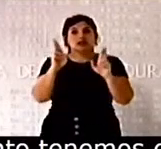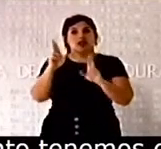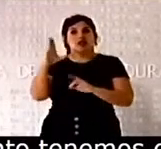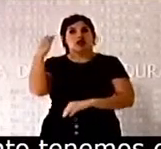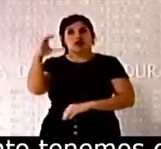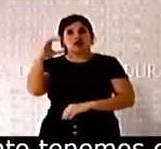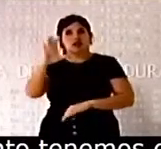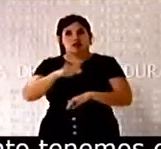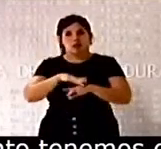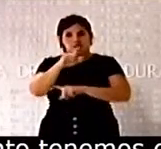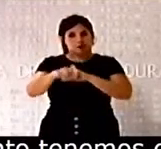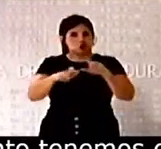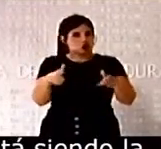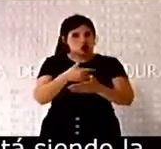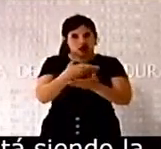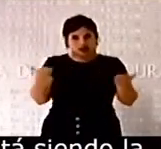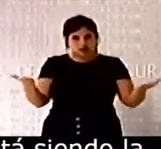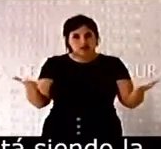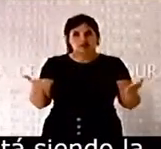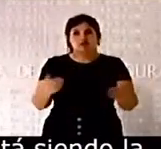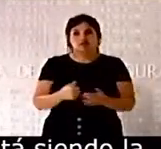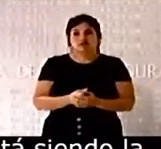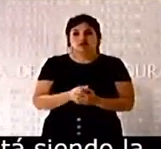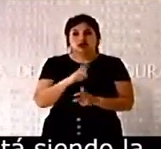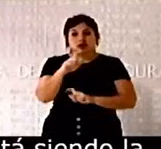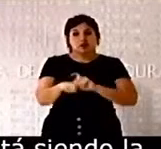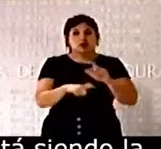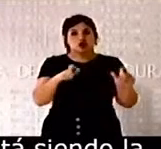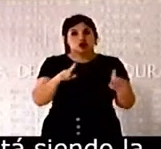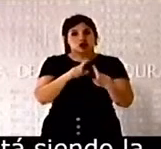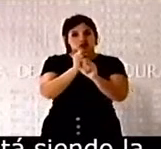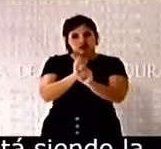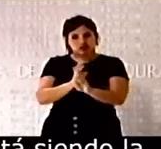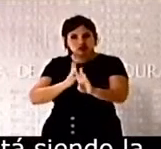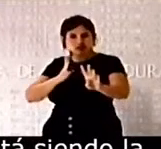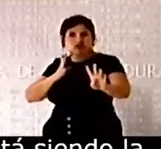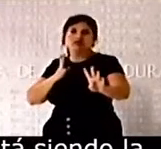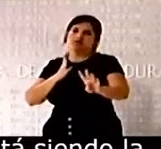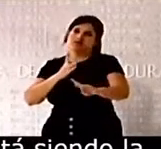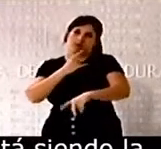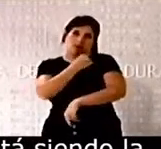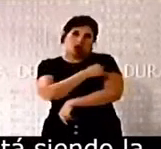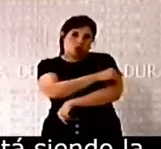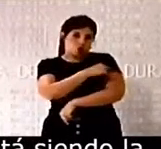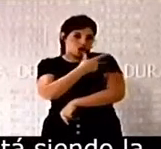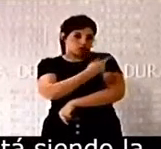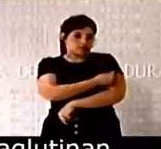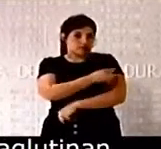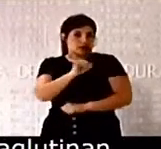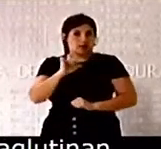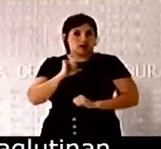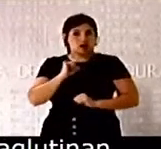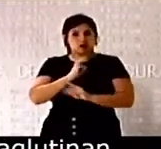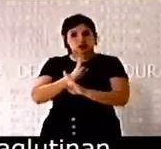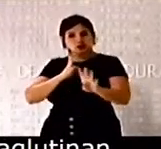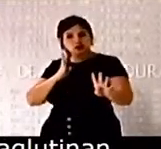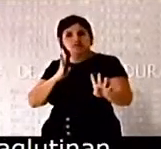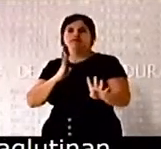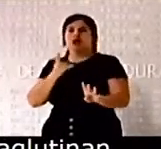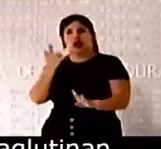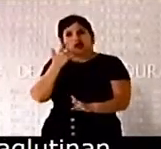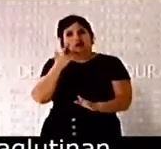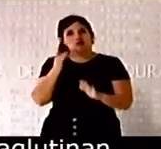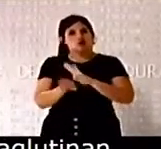muchas personas que se aglutinan alrededor de las colas de la alegría para vacunarse, que se sigan pudiendo